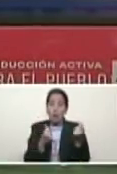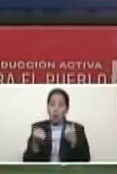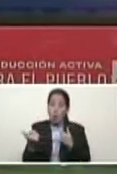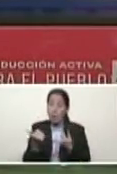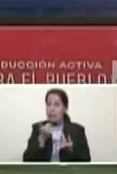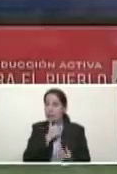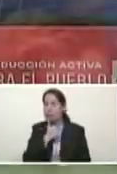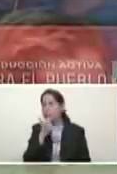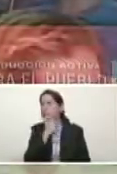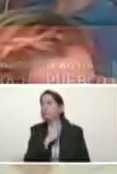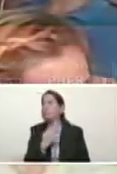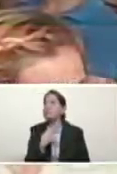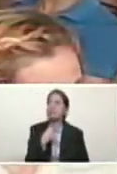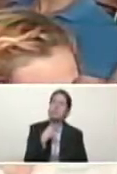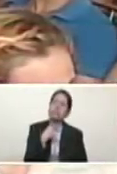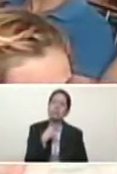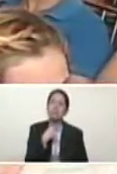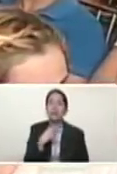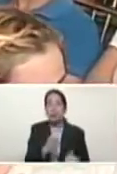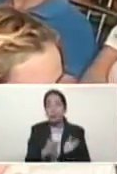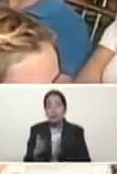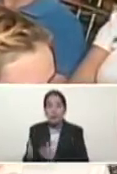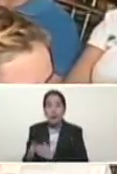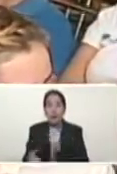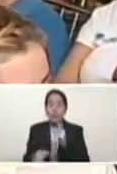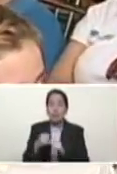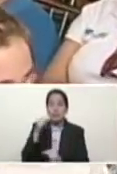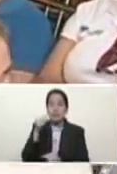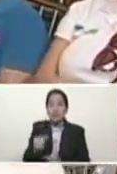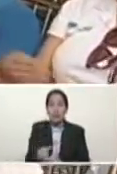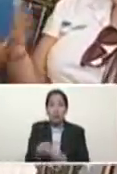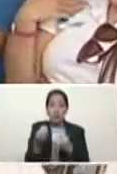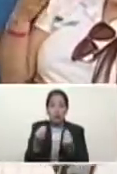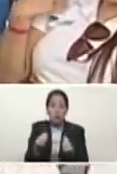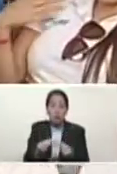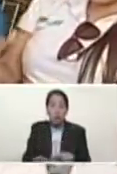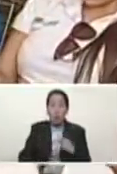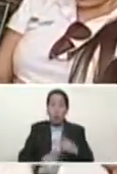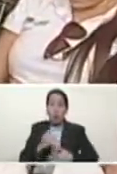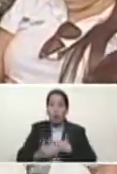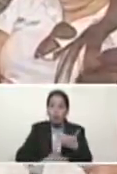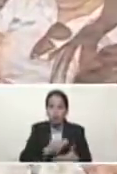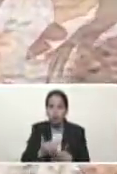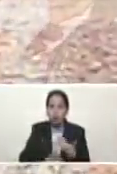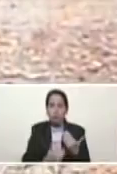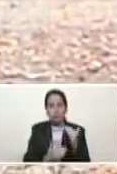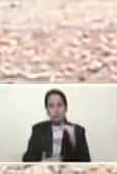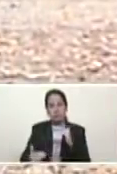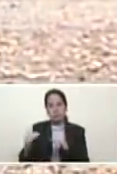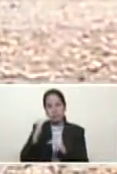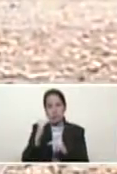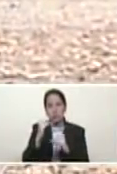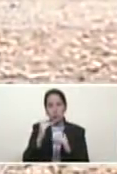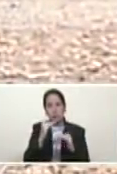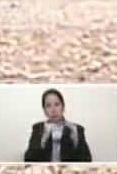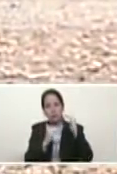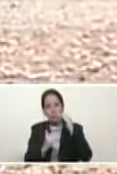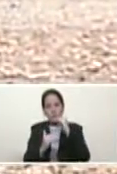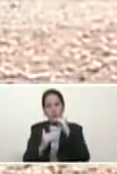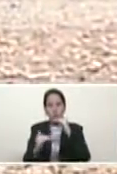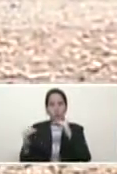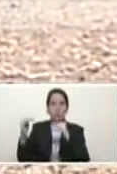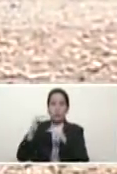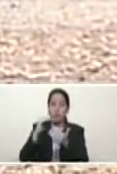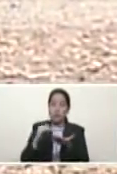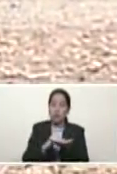resistencia planificada, organizada, productiva, que solucione problemas, a